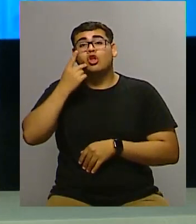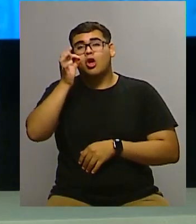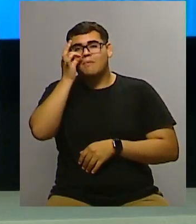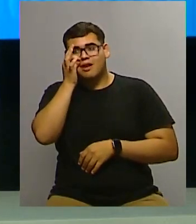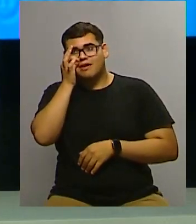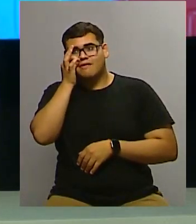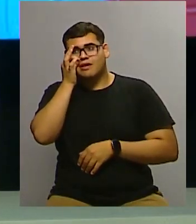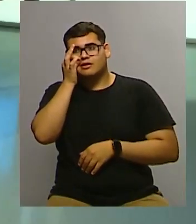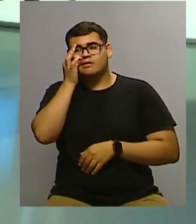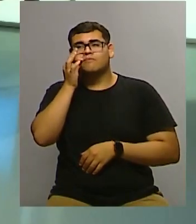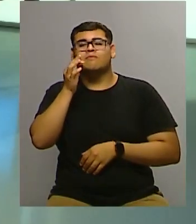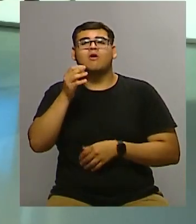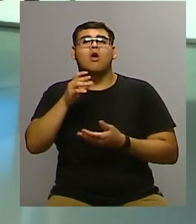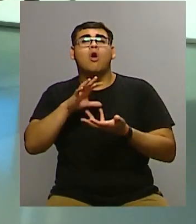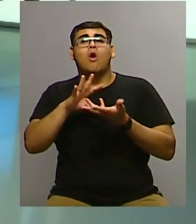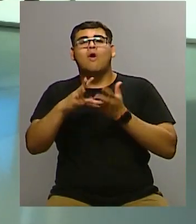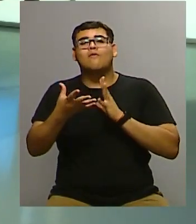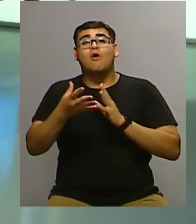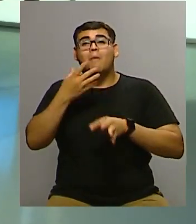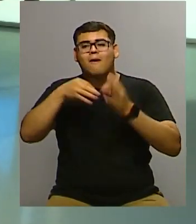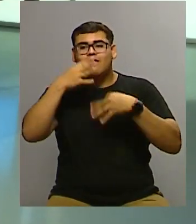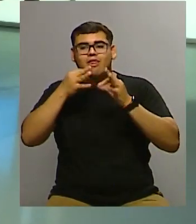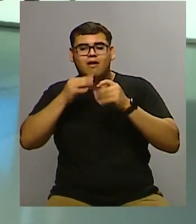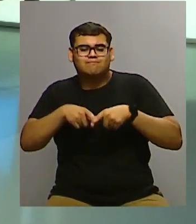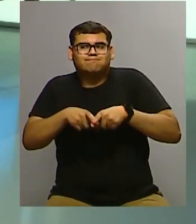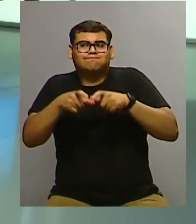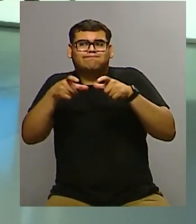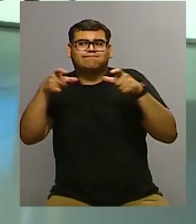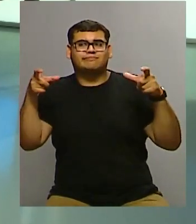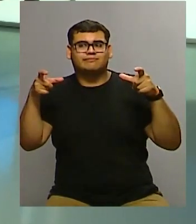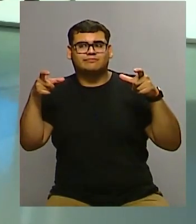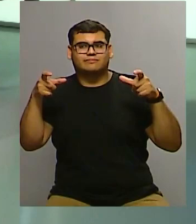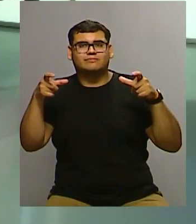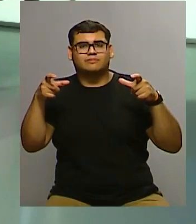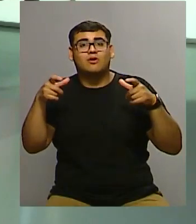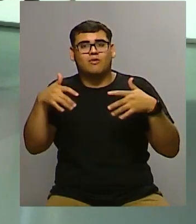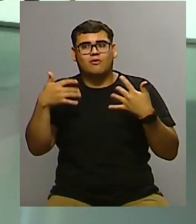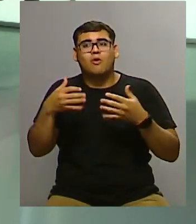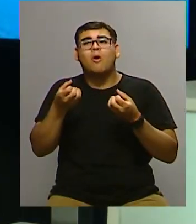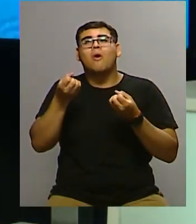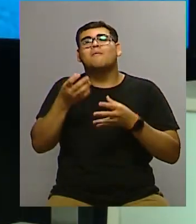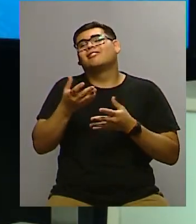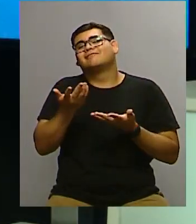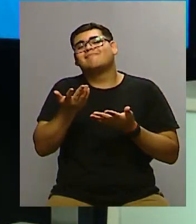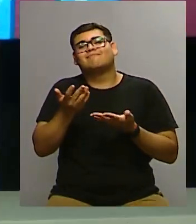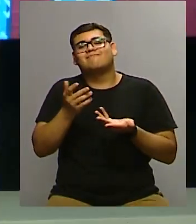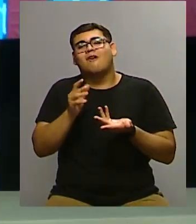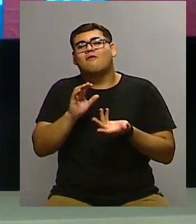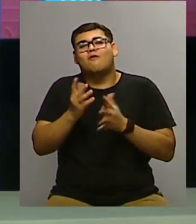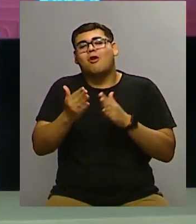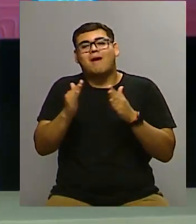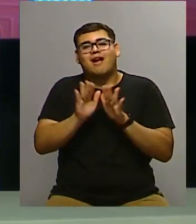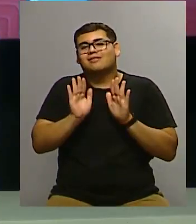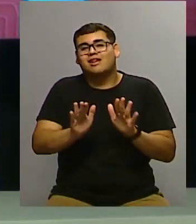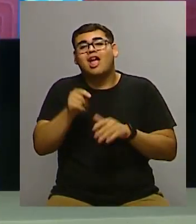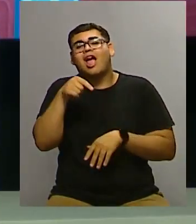tuvimos un repunte en las ventas que se dio básicamente porque estábamos en casa. Sí. Claro. Eso vos podías almorzar